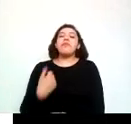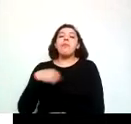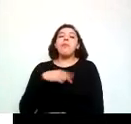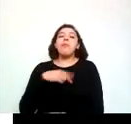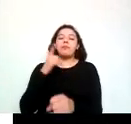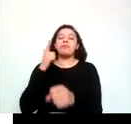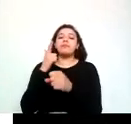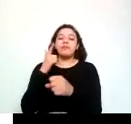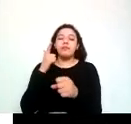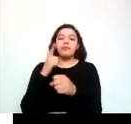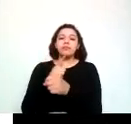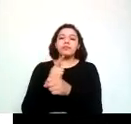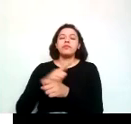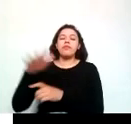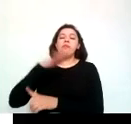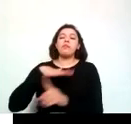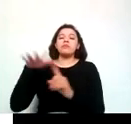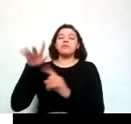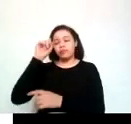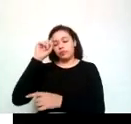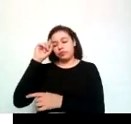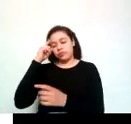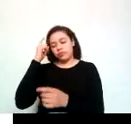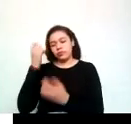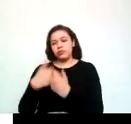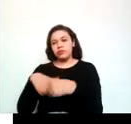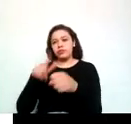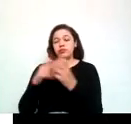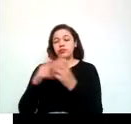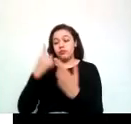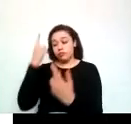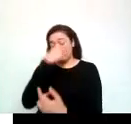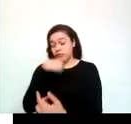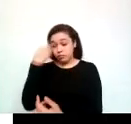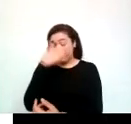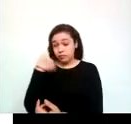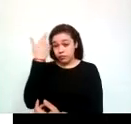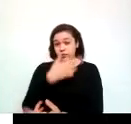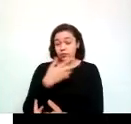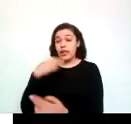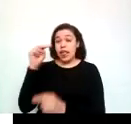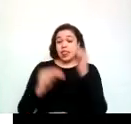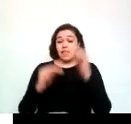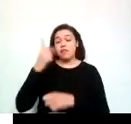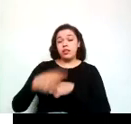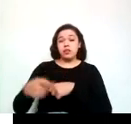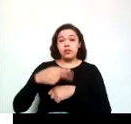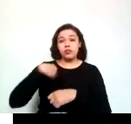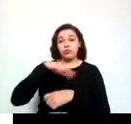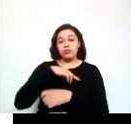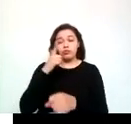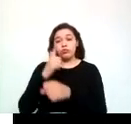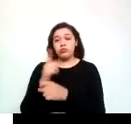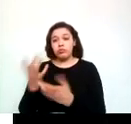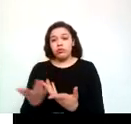riesgo psicosocial y hacer el análisis o evaluar el nivel de riesgo en el que nos encontramos en el entorno laboral,